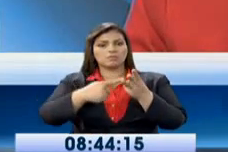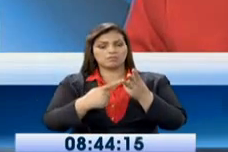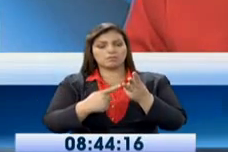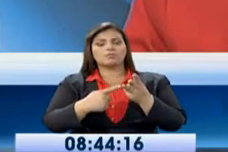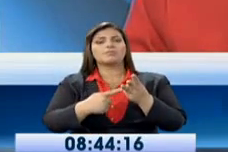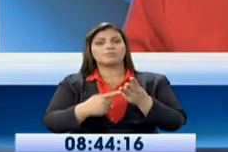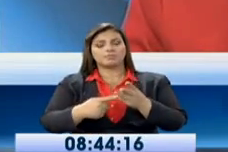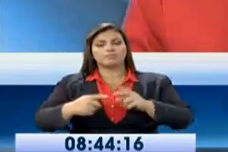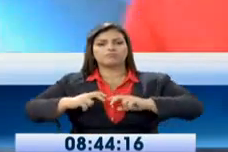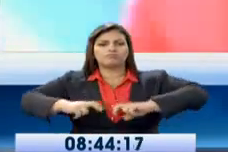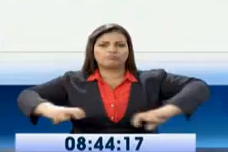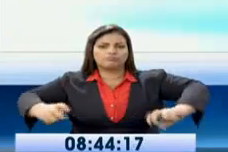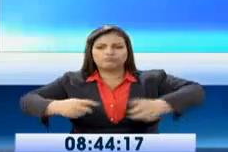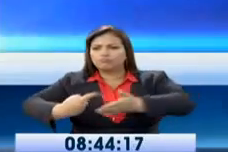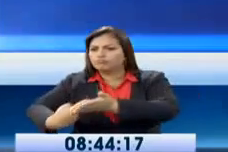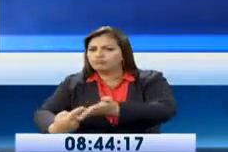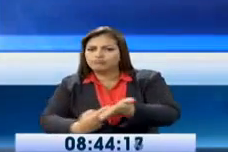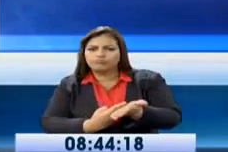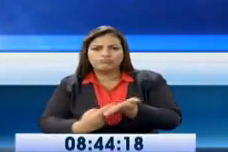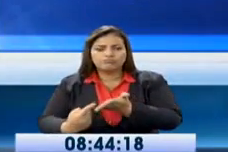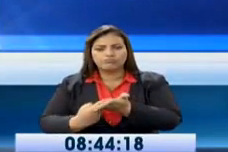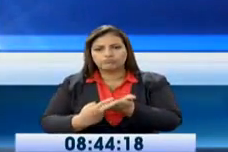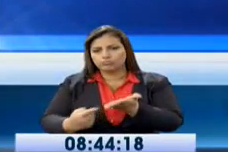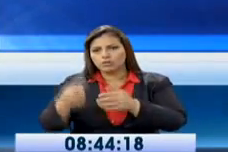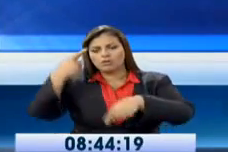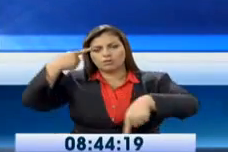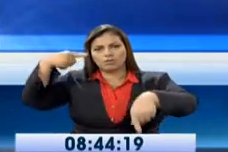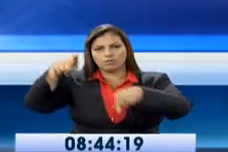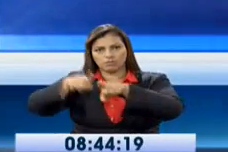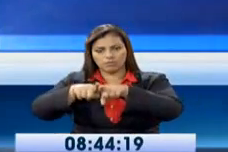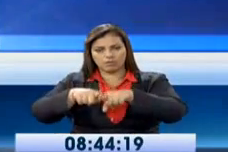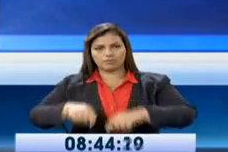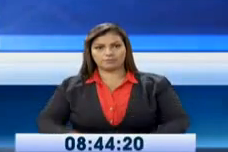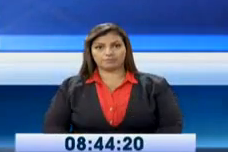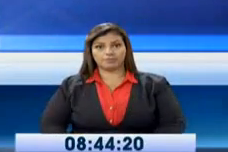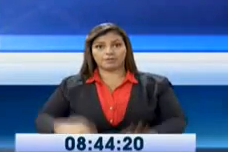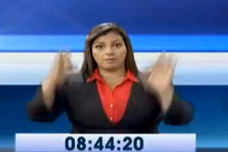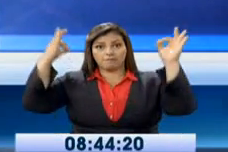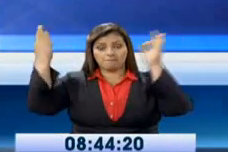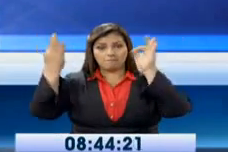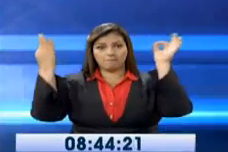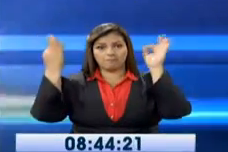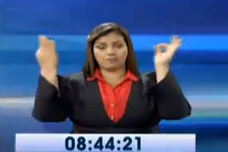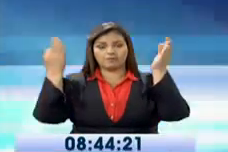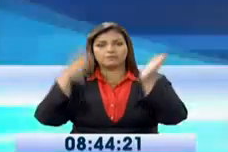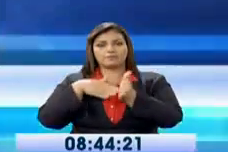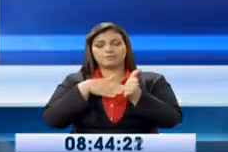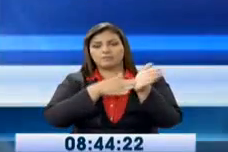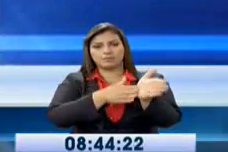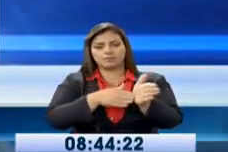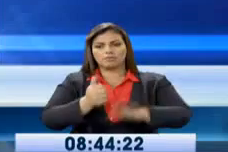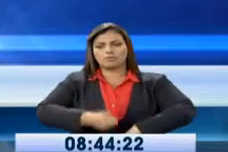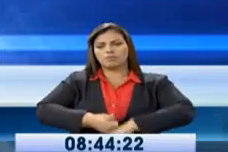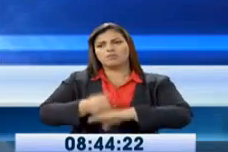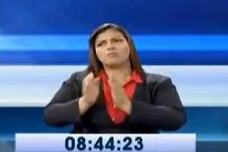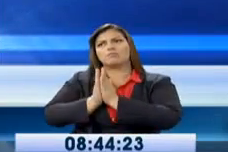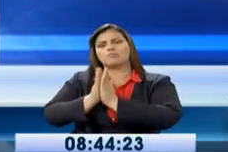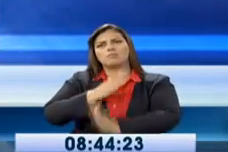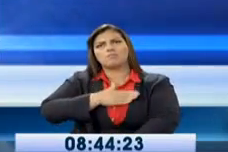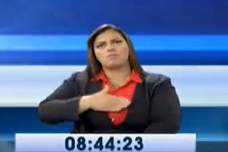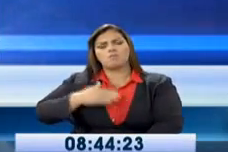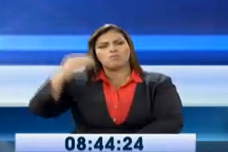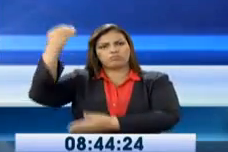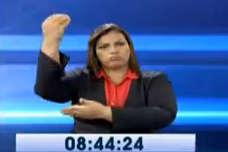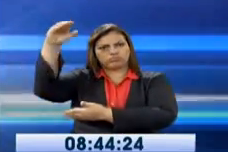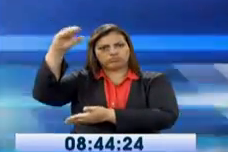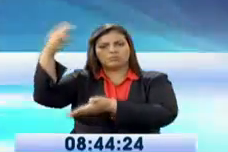entrega semanalmente de videos, si es que se dan, ¿no? De ser el caso, semanalmente nos